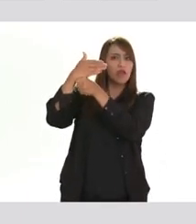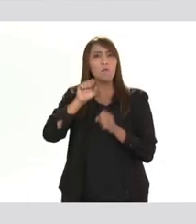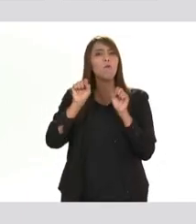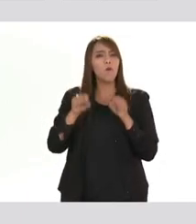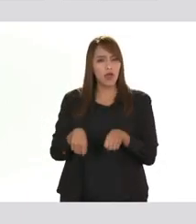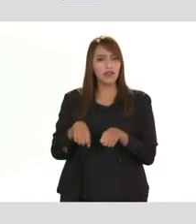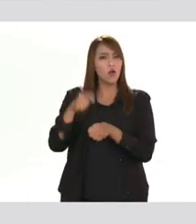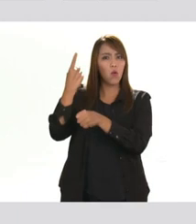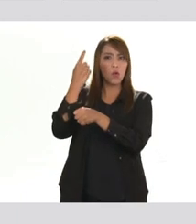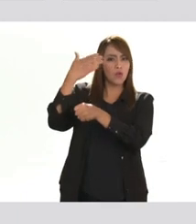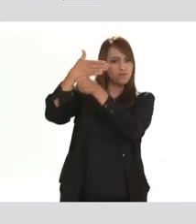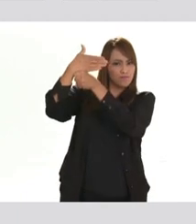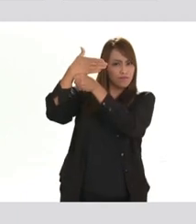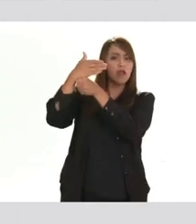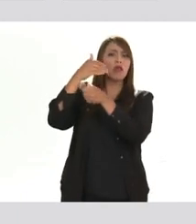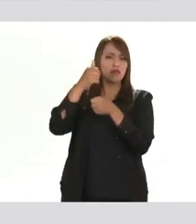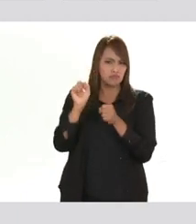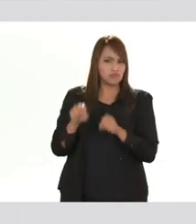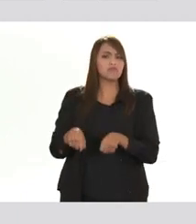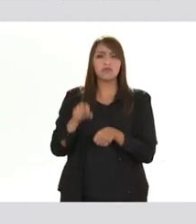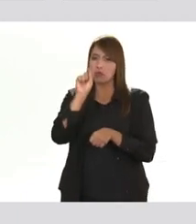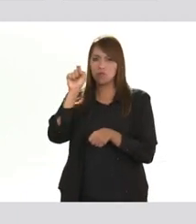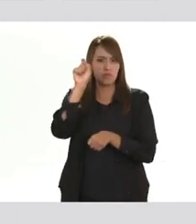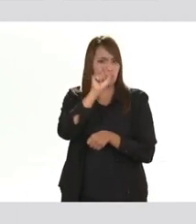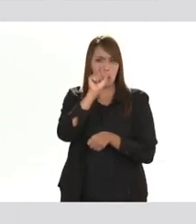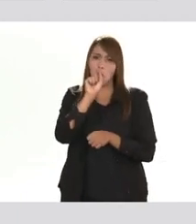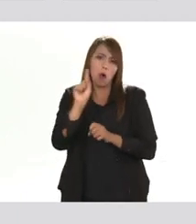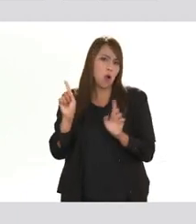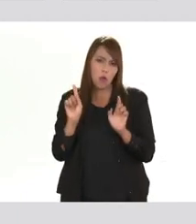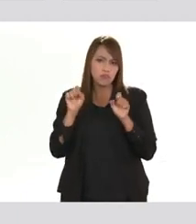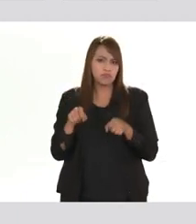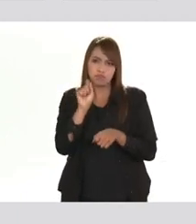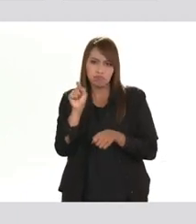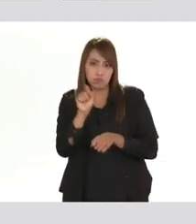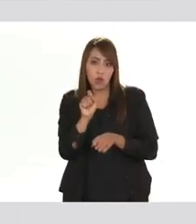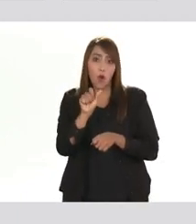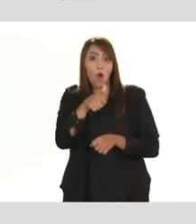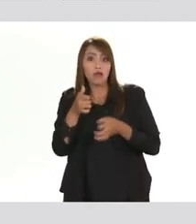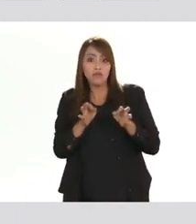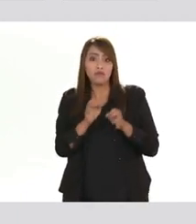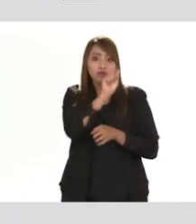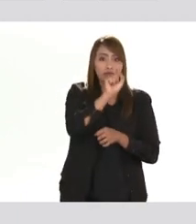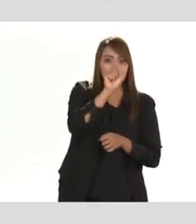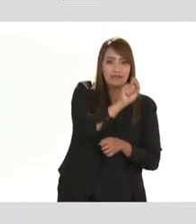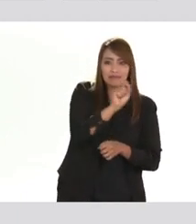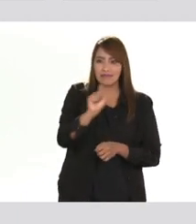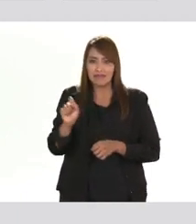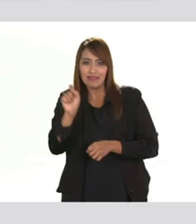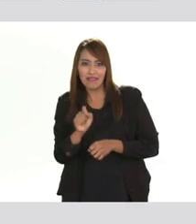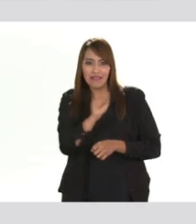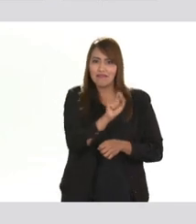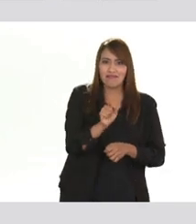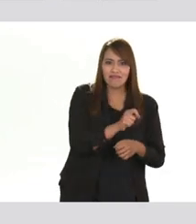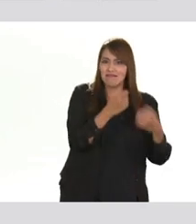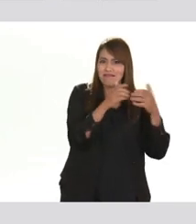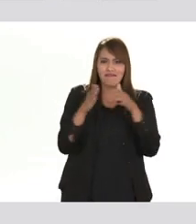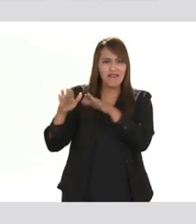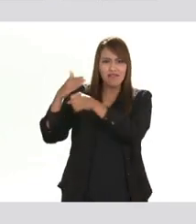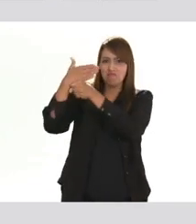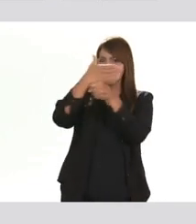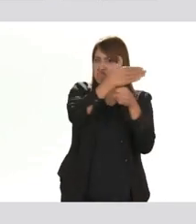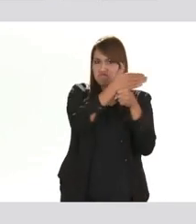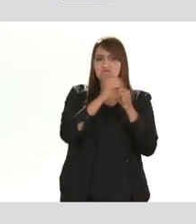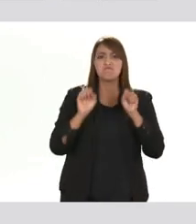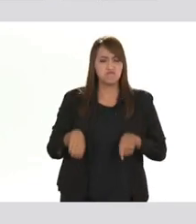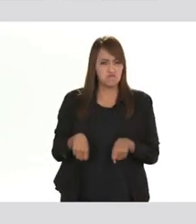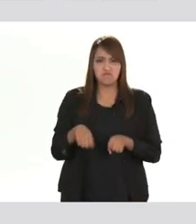no si lo deseas voto cruzado esta opción permite marcar candidaturas de diferentes partidos coaliciones o candidatos no partidarios